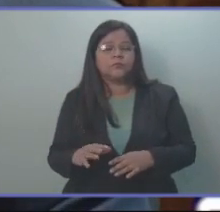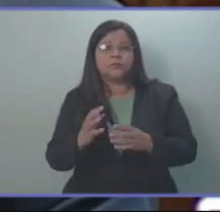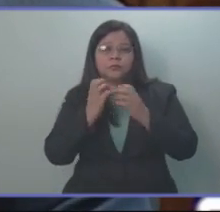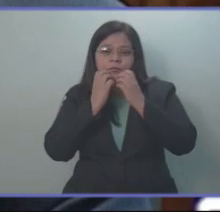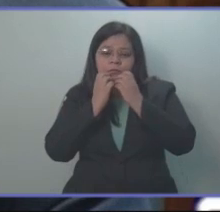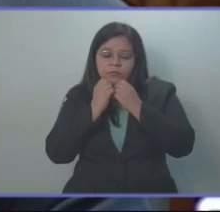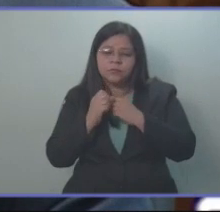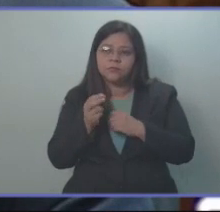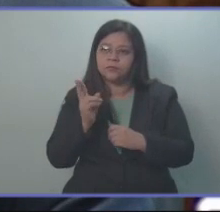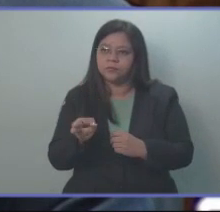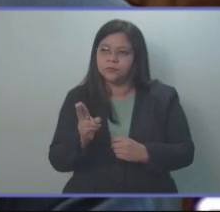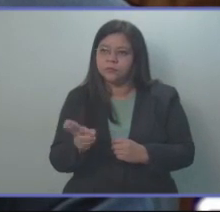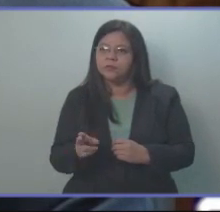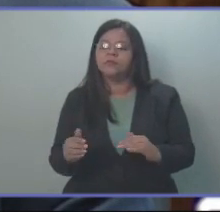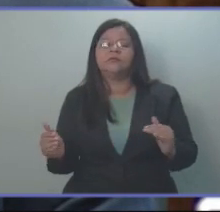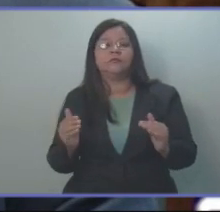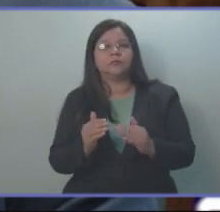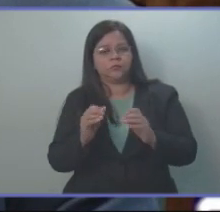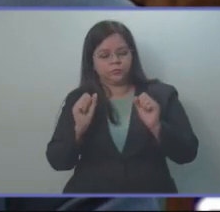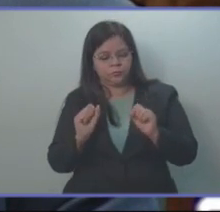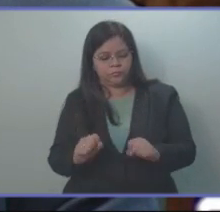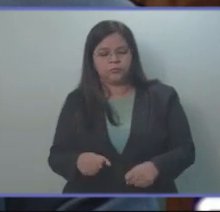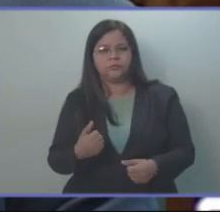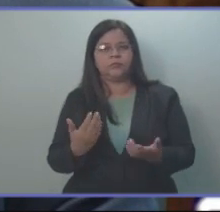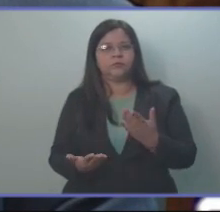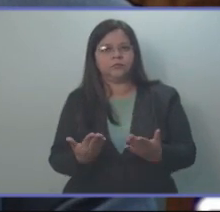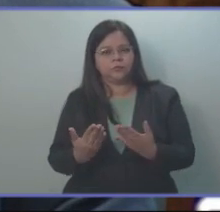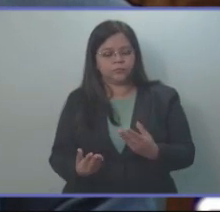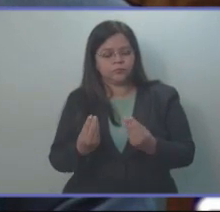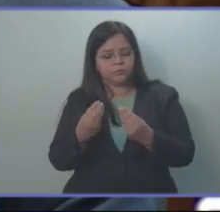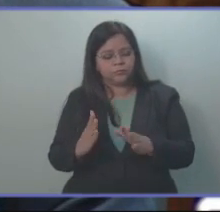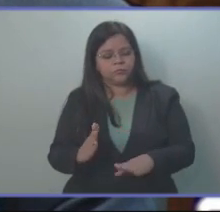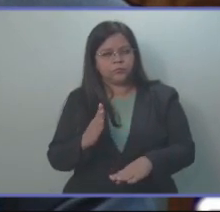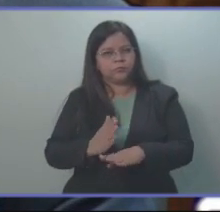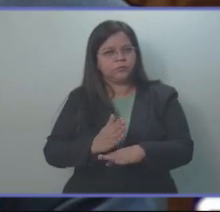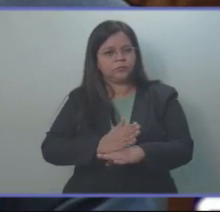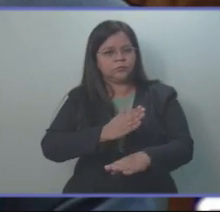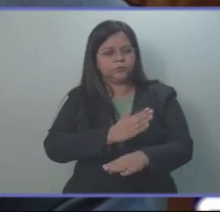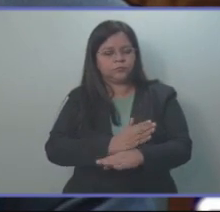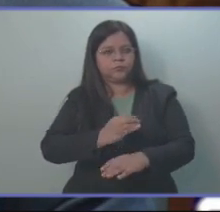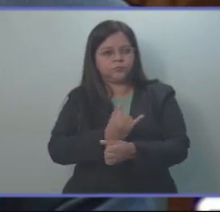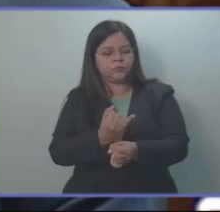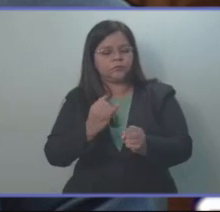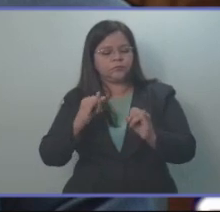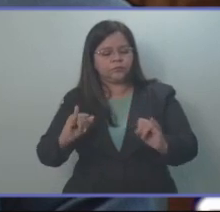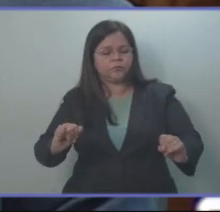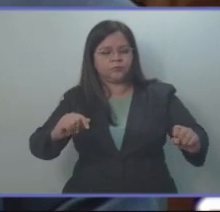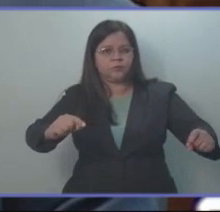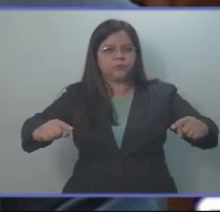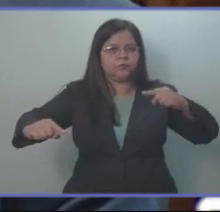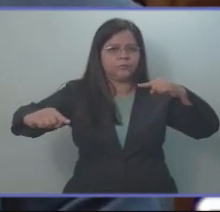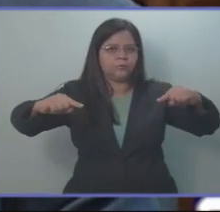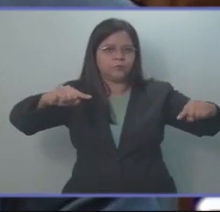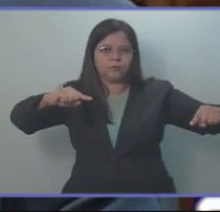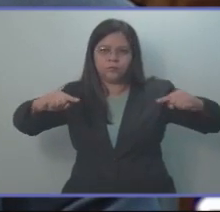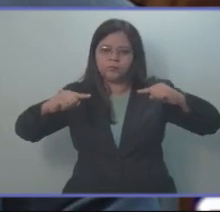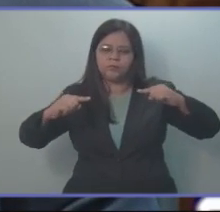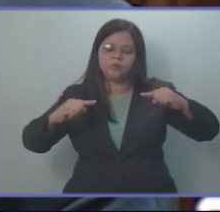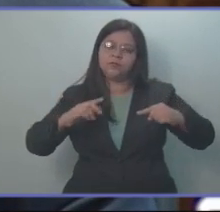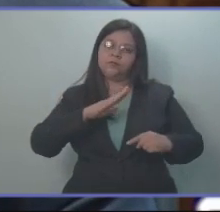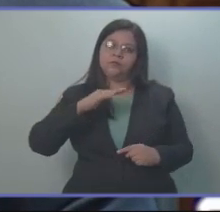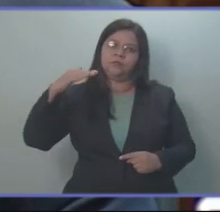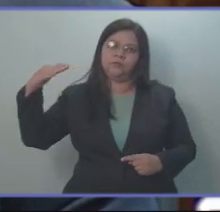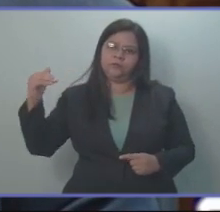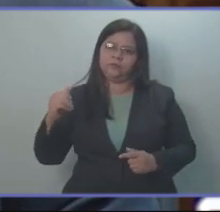territorial del mismo y podría derivar en una pérdida paulatina de la soberanía e independencia del país en manos